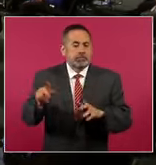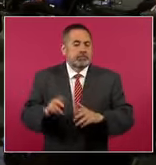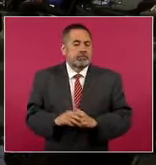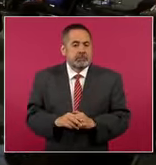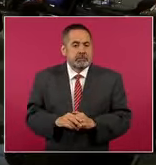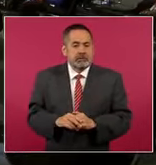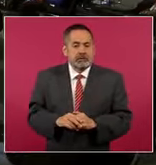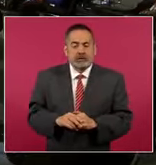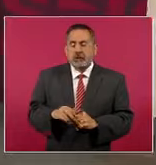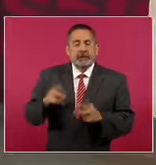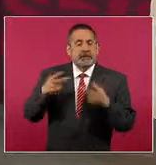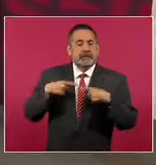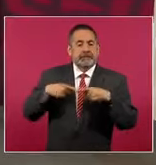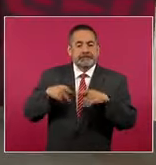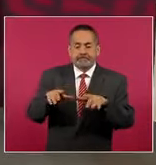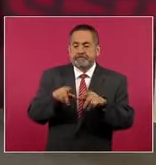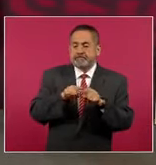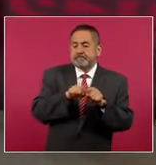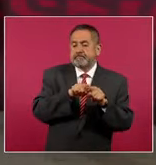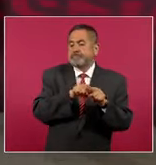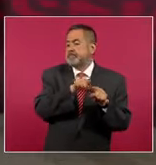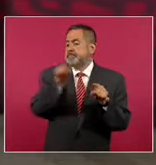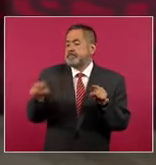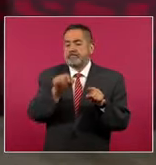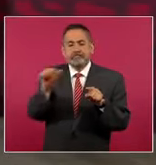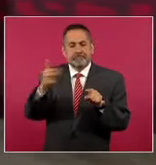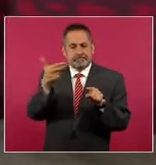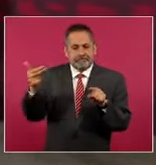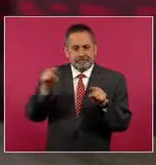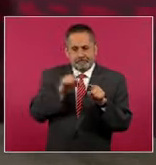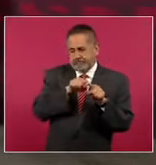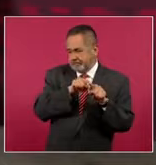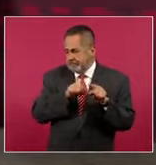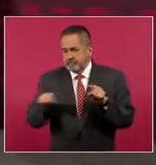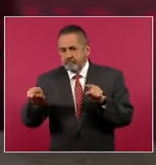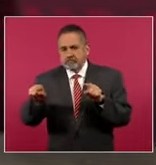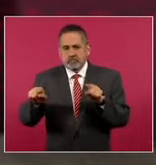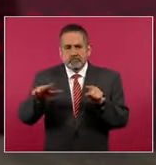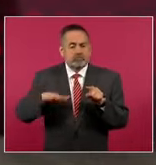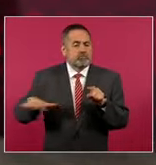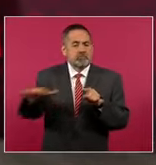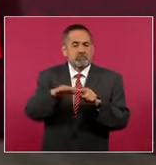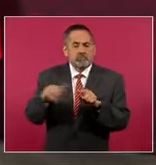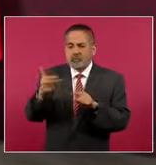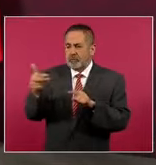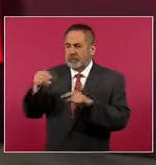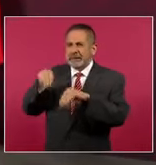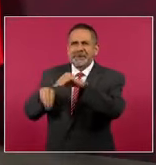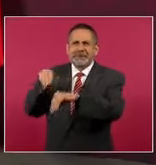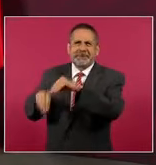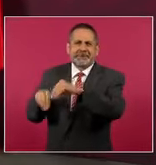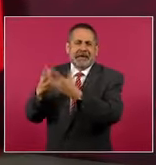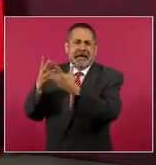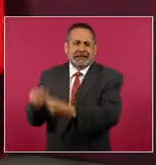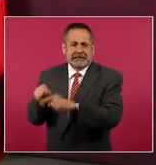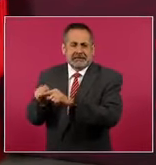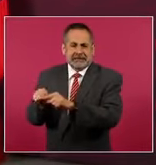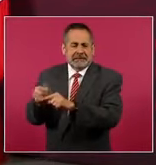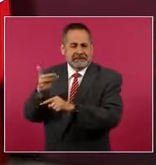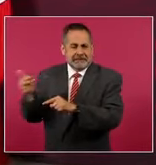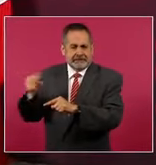la población con la zona hotelera, que ya se convirtió pues en